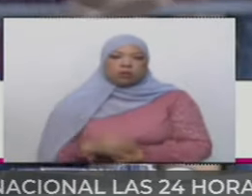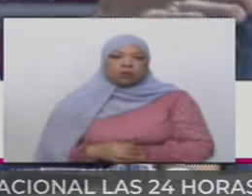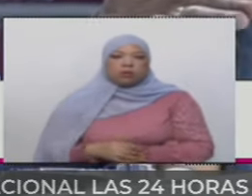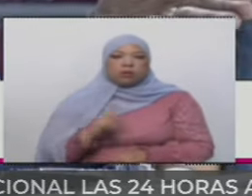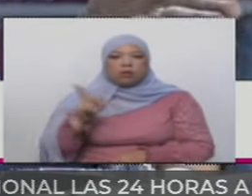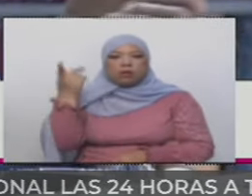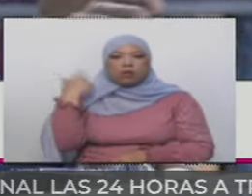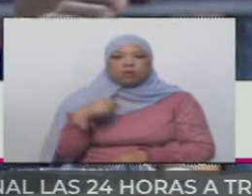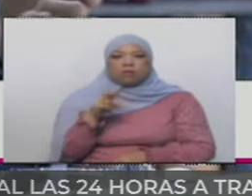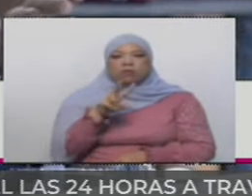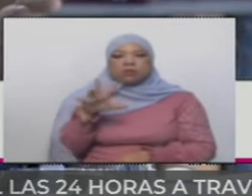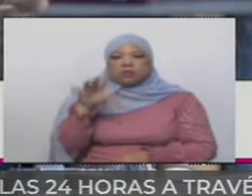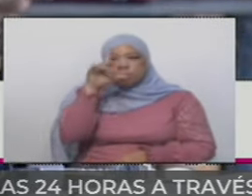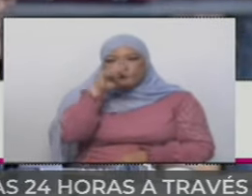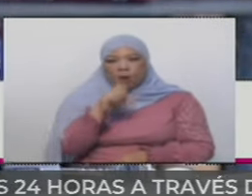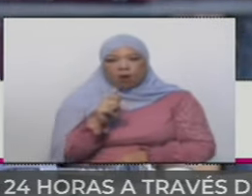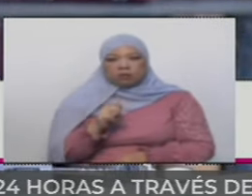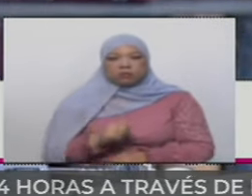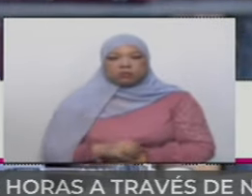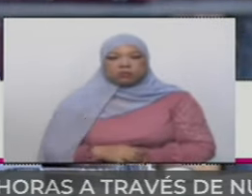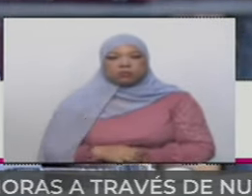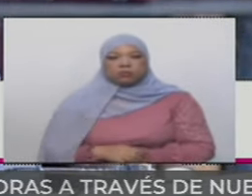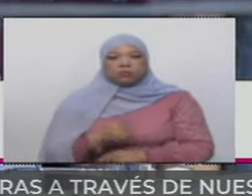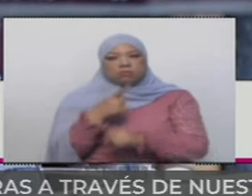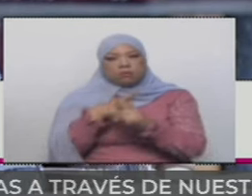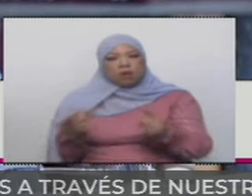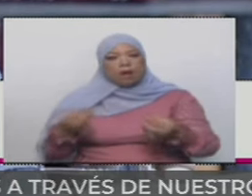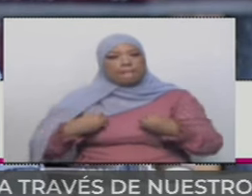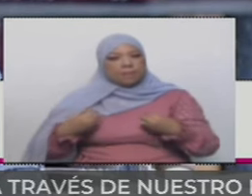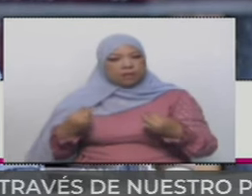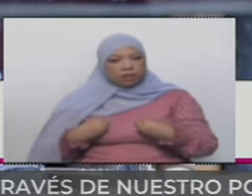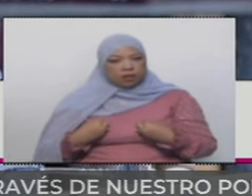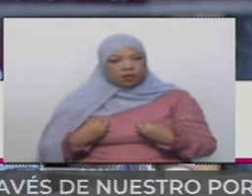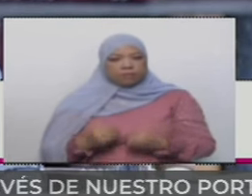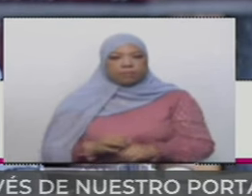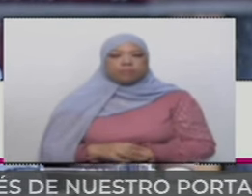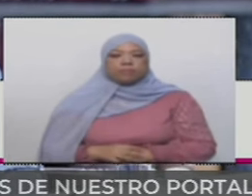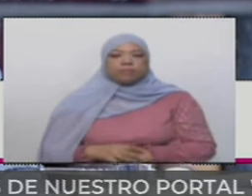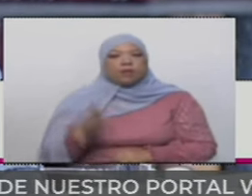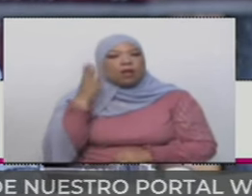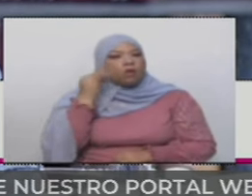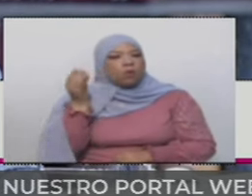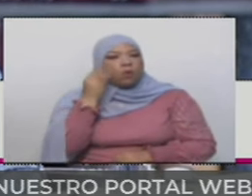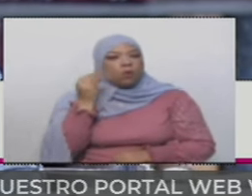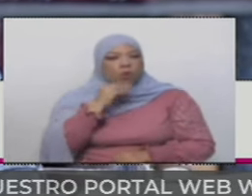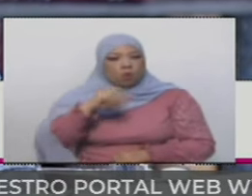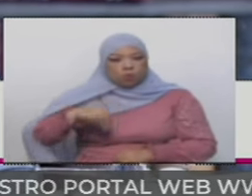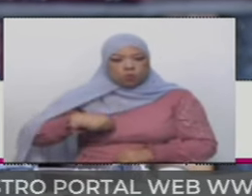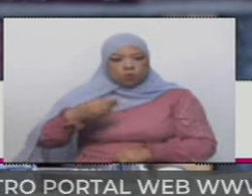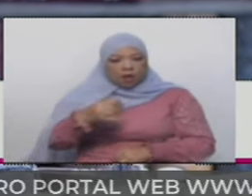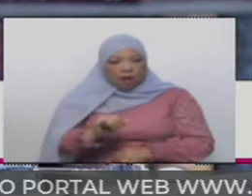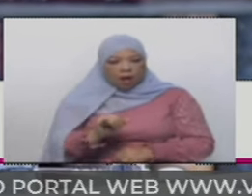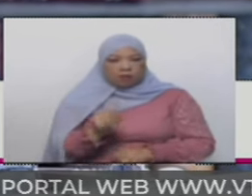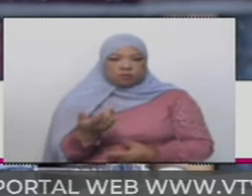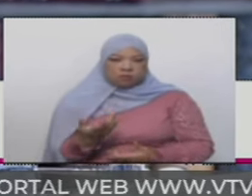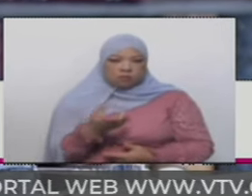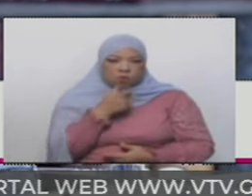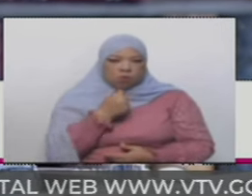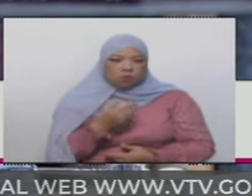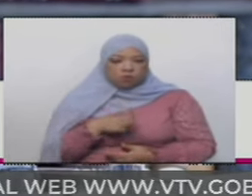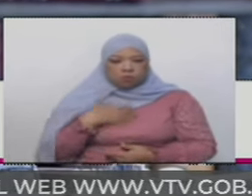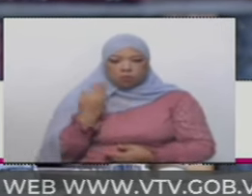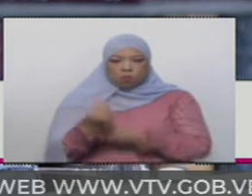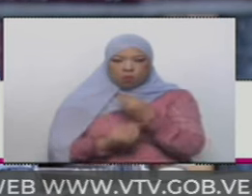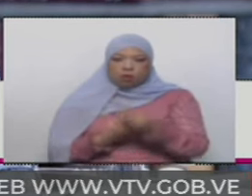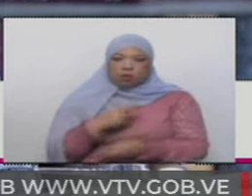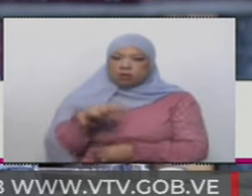pasado 25 años y no pueden vivir con la experiencia que uno tuvo. Yo puedo hablar